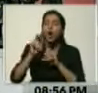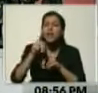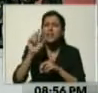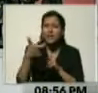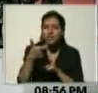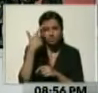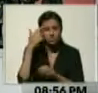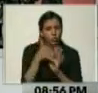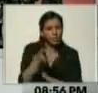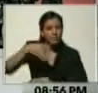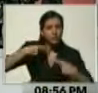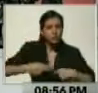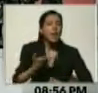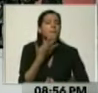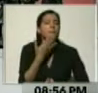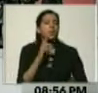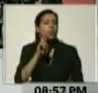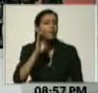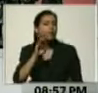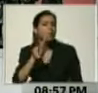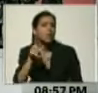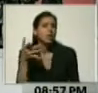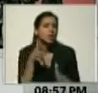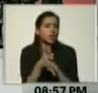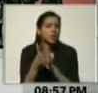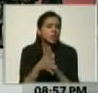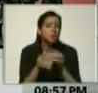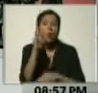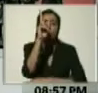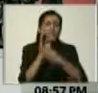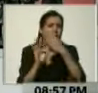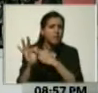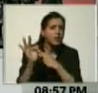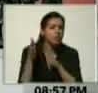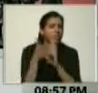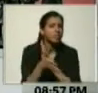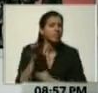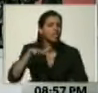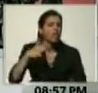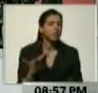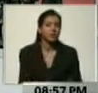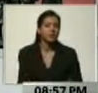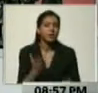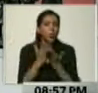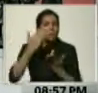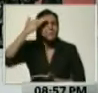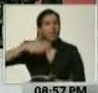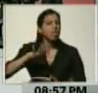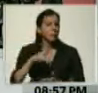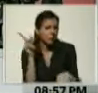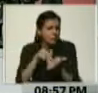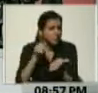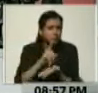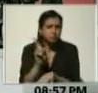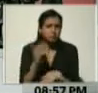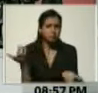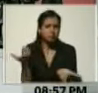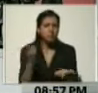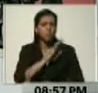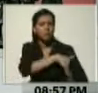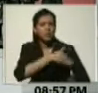humanos. ¿Y dónde está, por ejemplo, la Bolivariana, la UNEFA, las academias militares, la Universidad